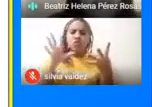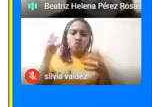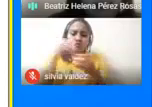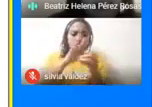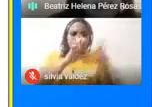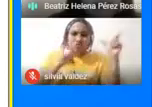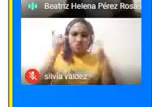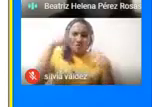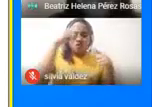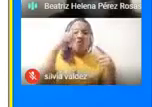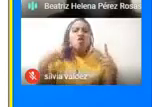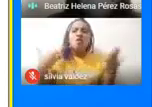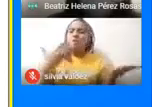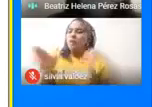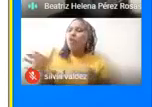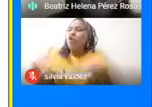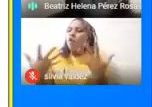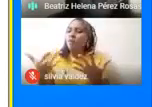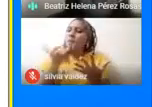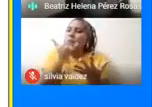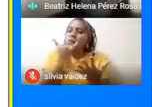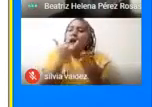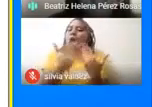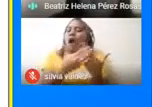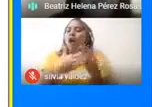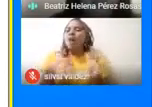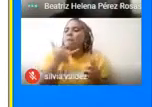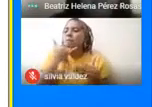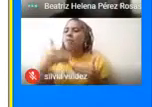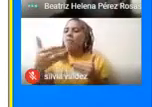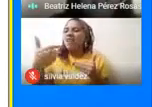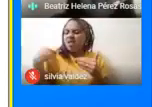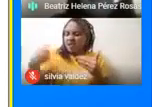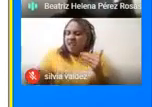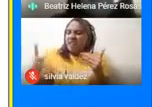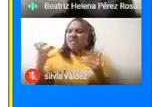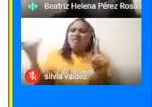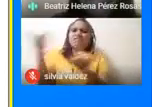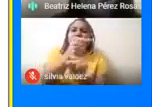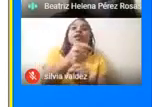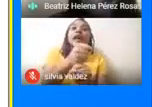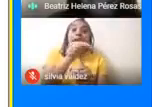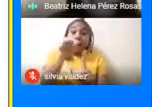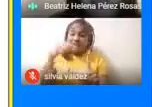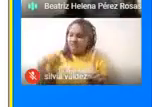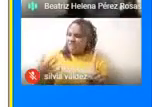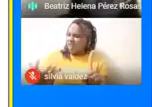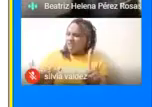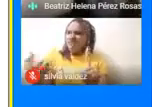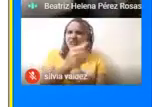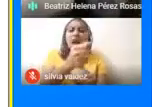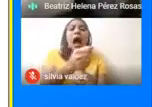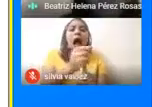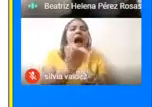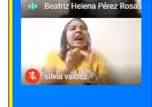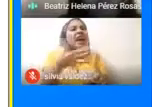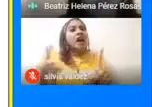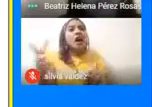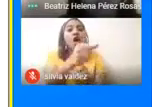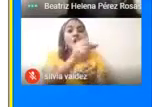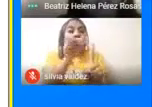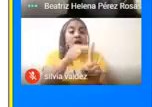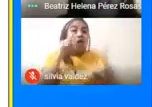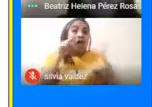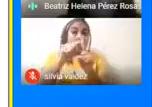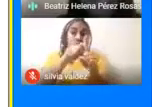permite analizar qué pasa y buscar entonces qué quiero. Y ese qué quiero significa alcanzar objetivos y